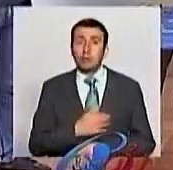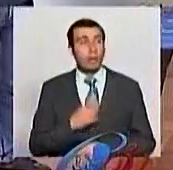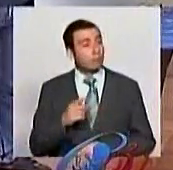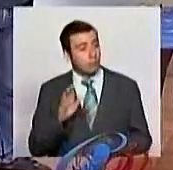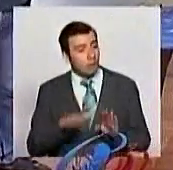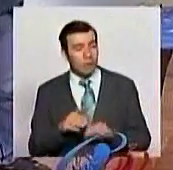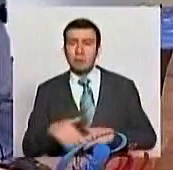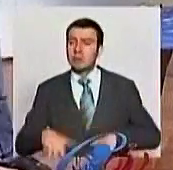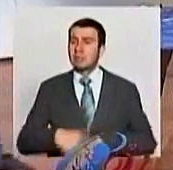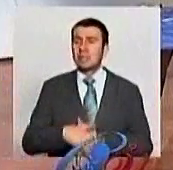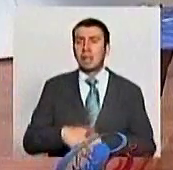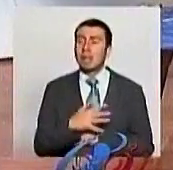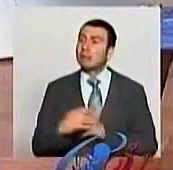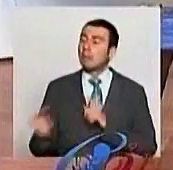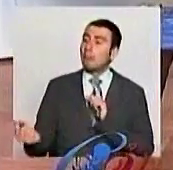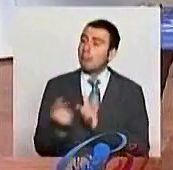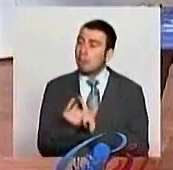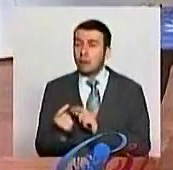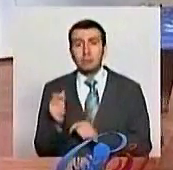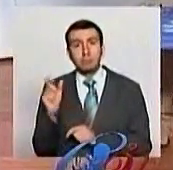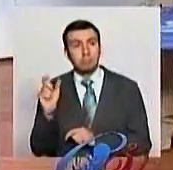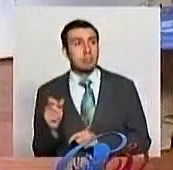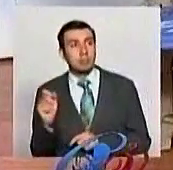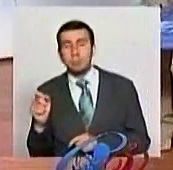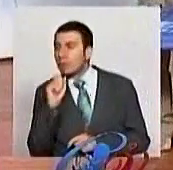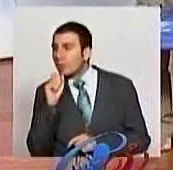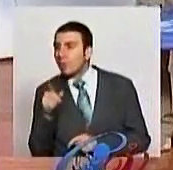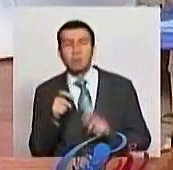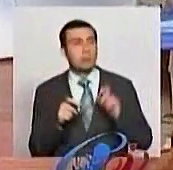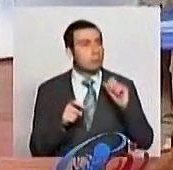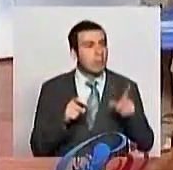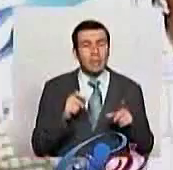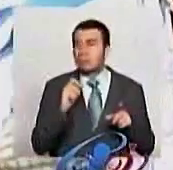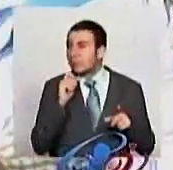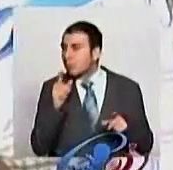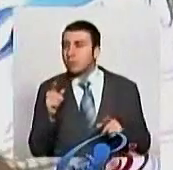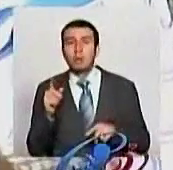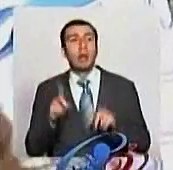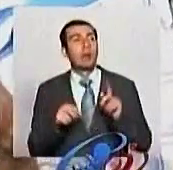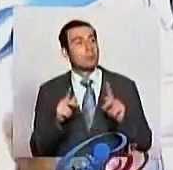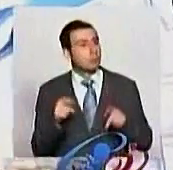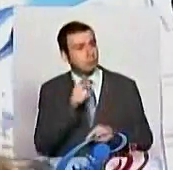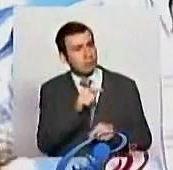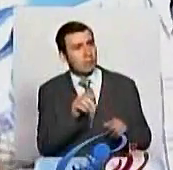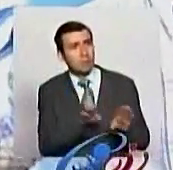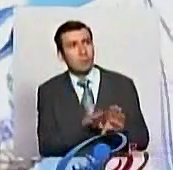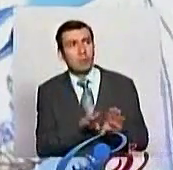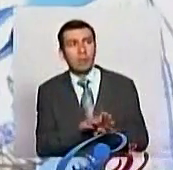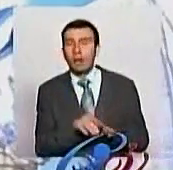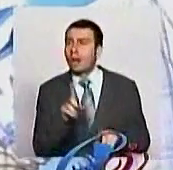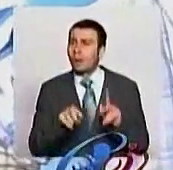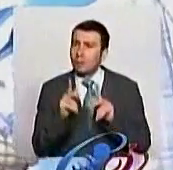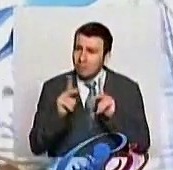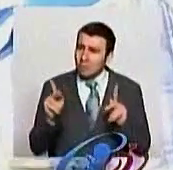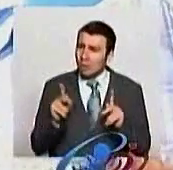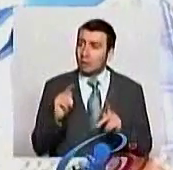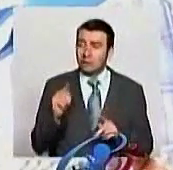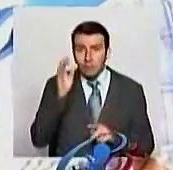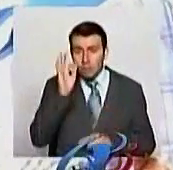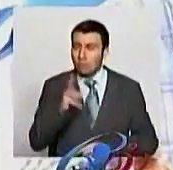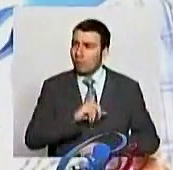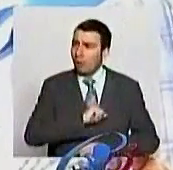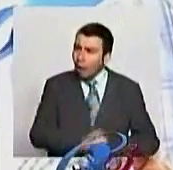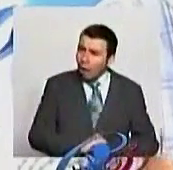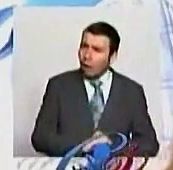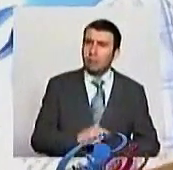por la calle y entonces nos pregunta el uno, el otro, preguntas como él. Y la gente dice, ¿será un infarto? ¿Qué será lo que